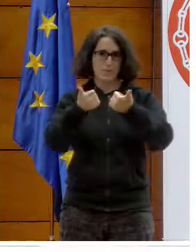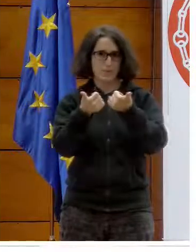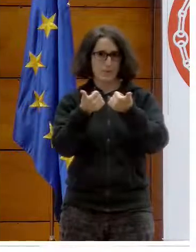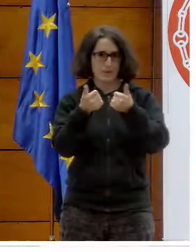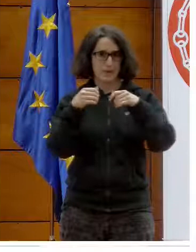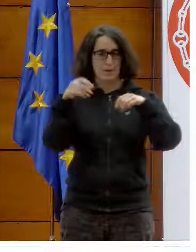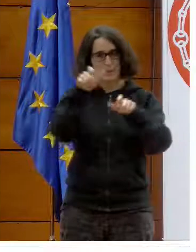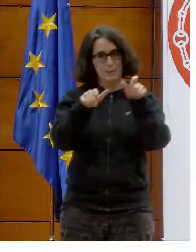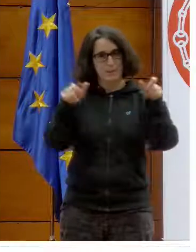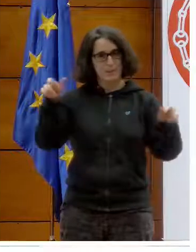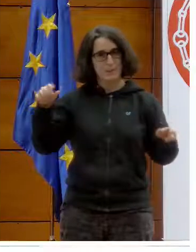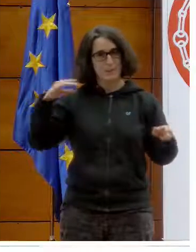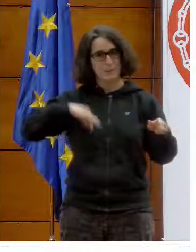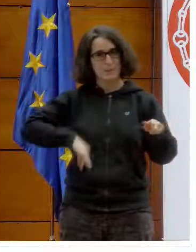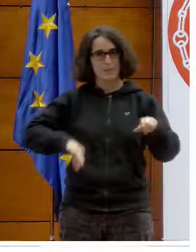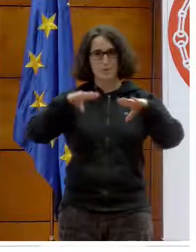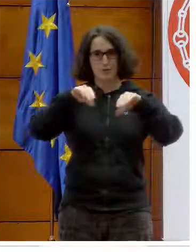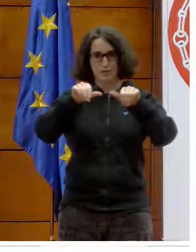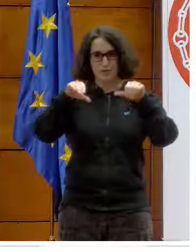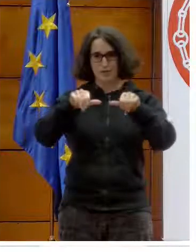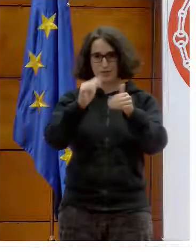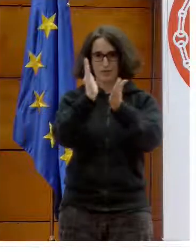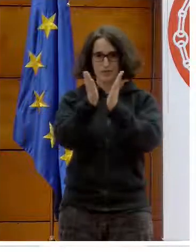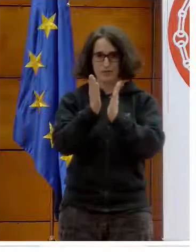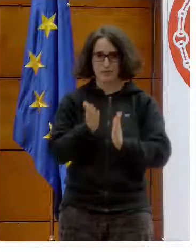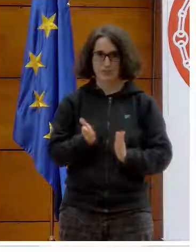parte del proyecto.